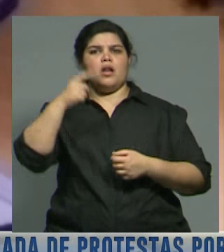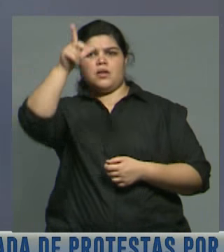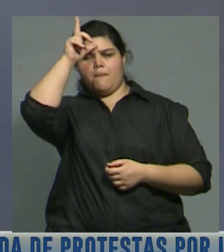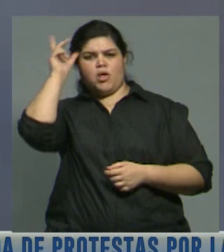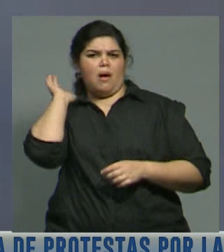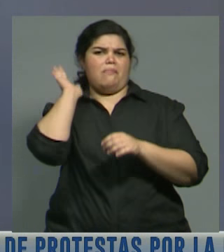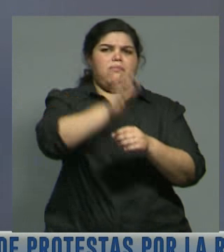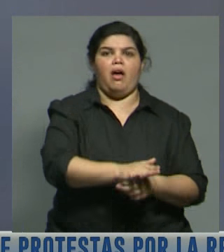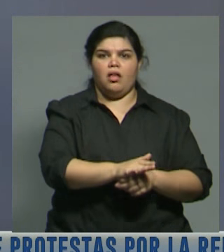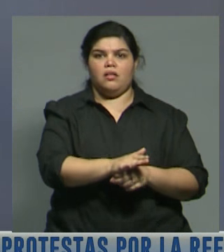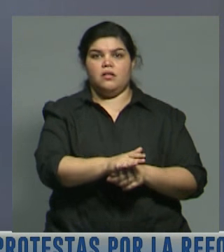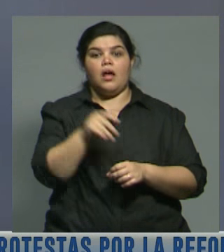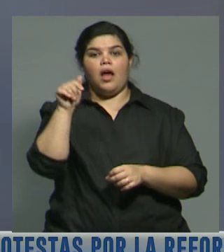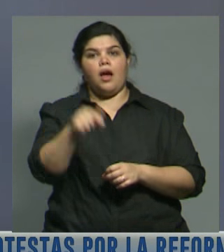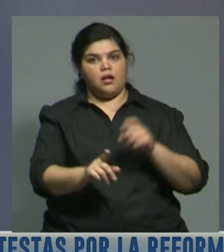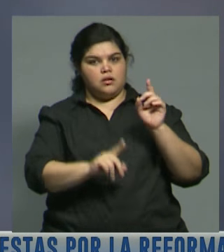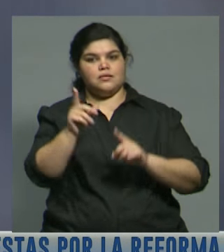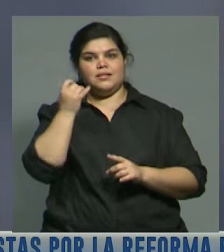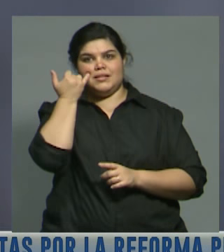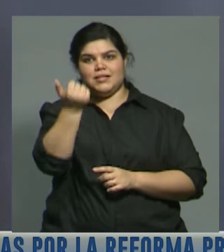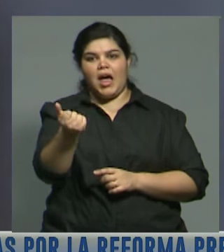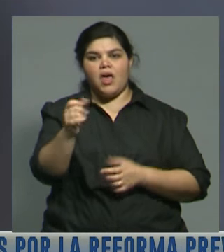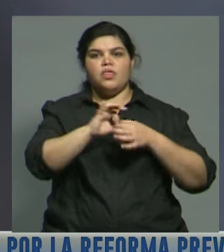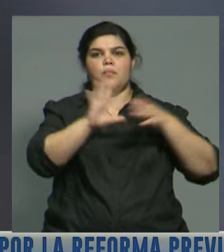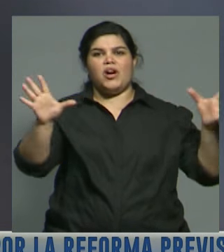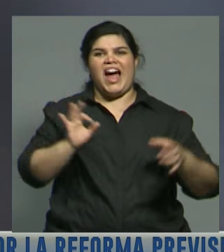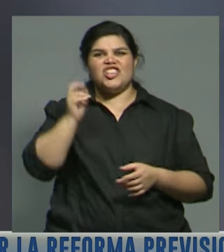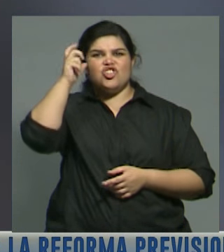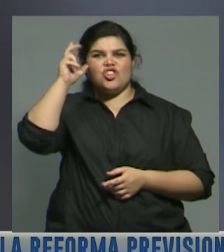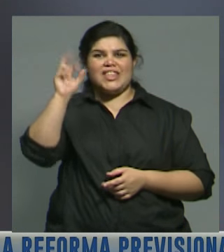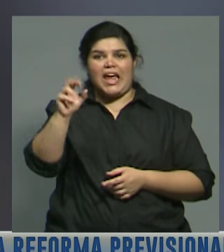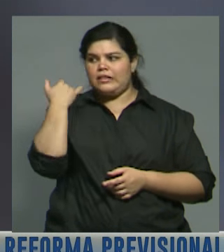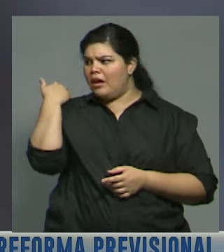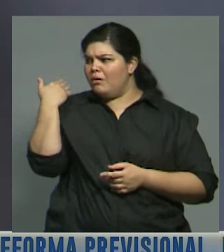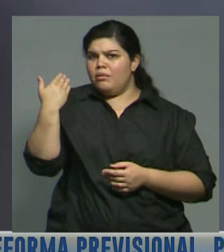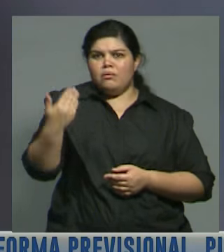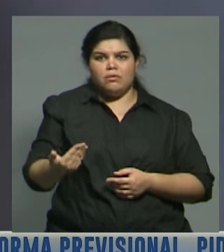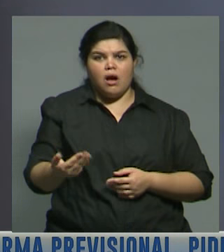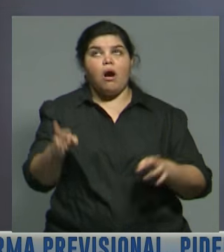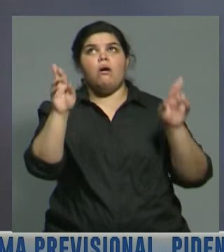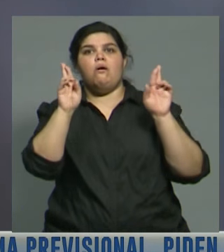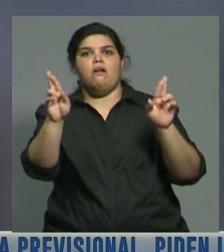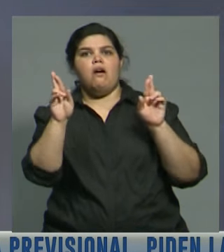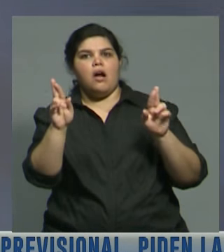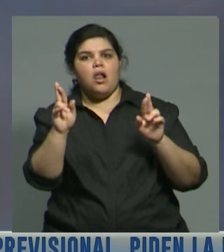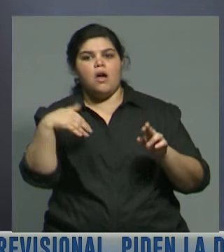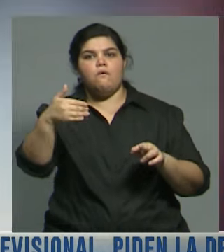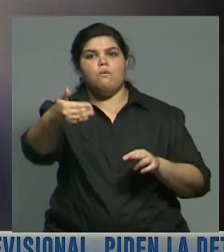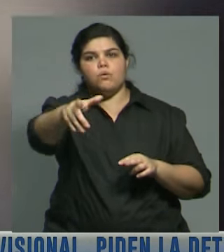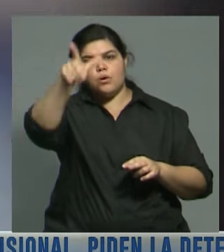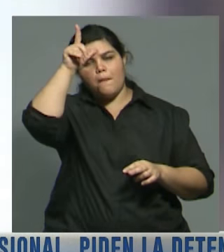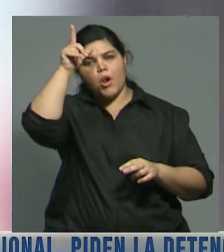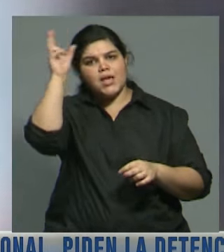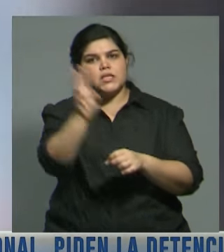esperemos que eventualmente, y ya a más de 30 años de democracia, eventualmente podamos construir unas fuerzas de seguridad capacitadas en contener este tipo